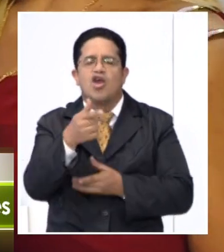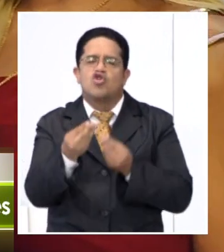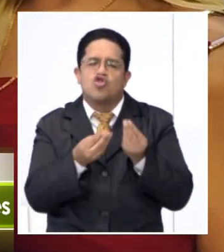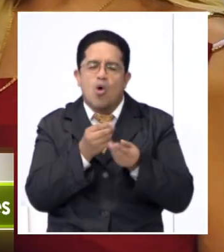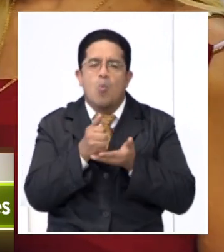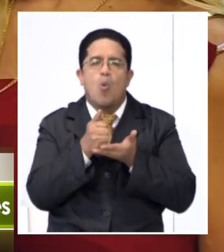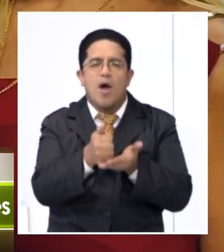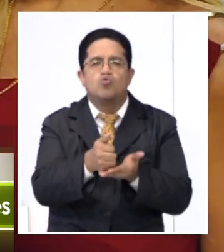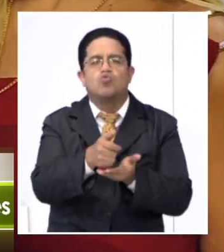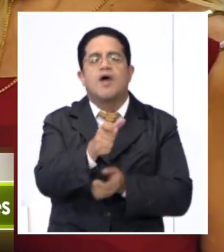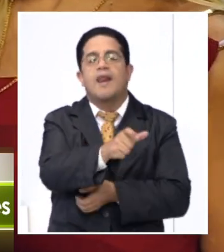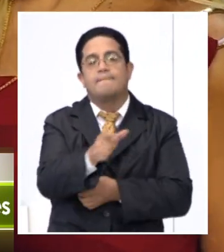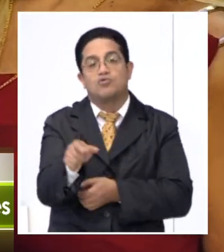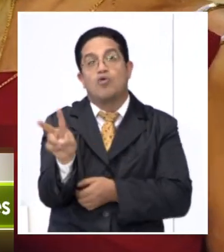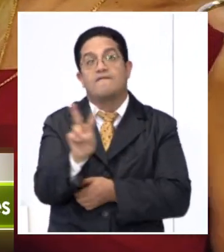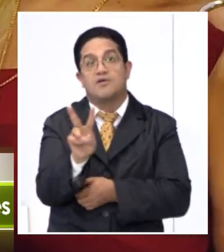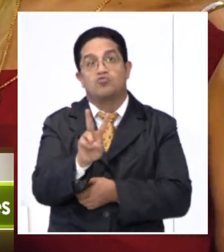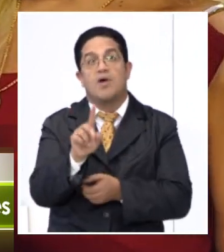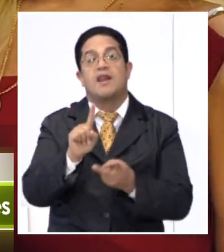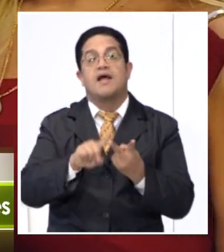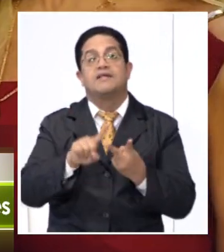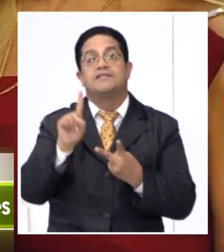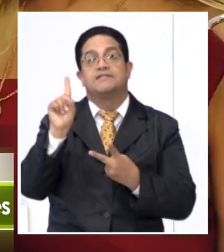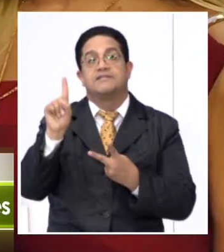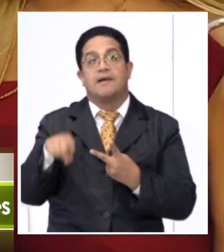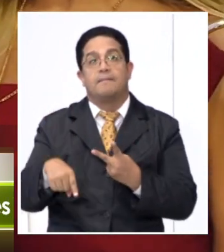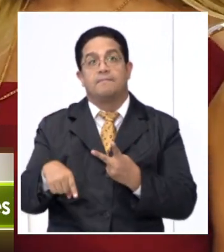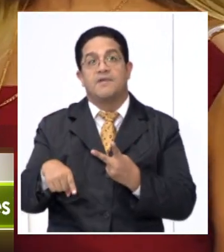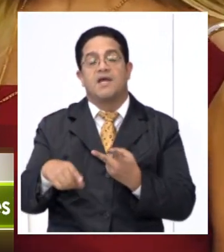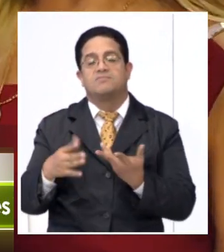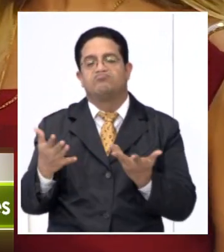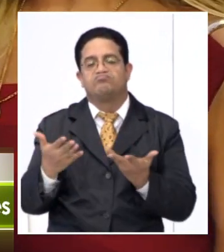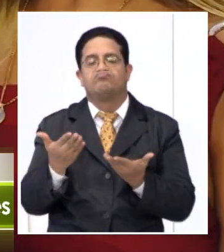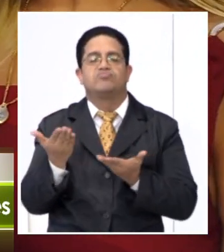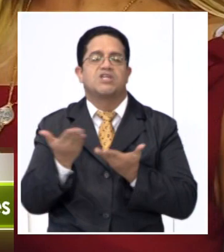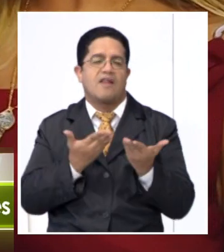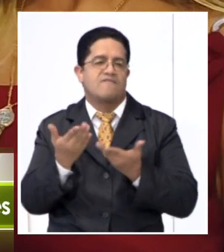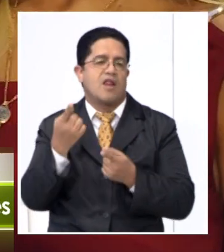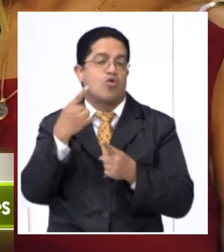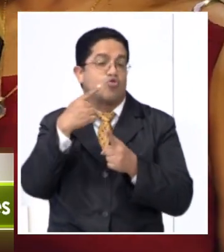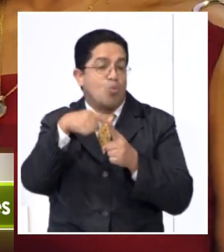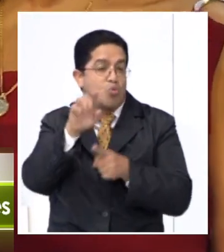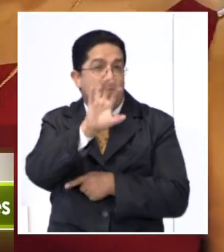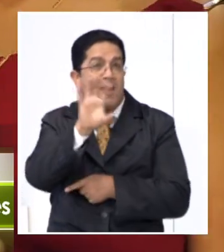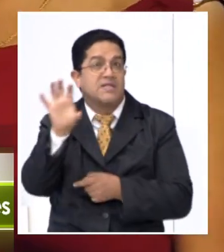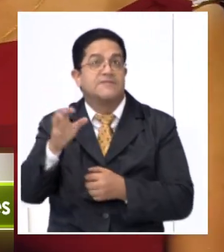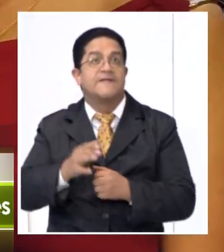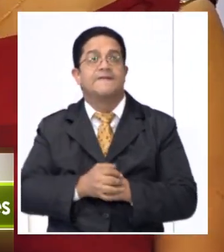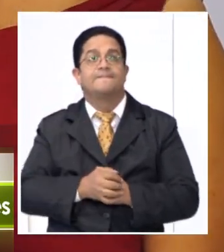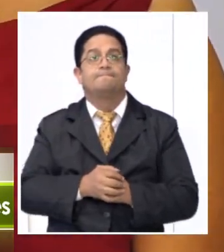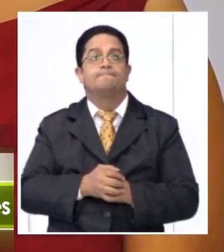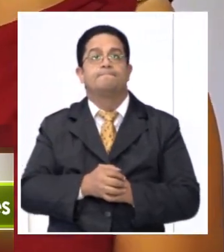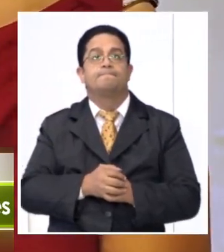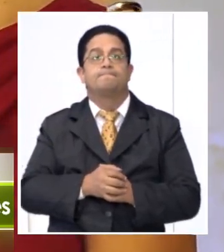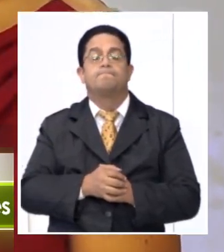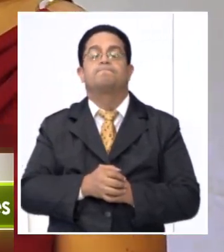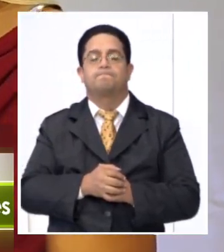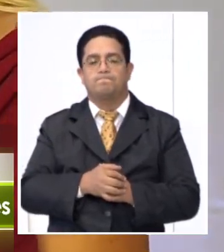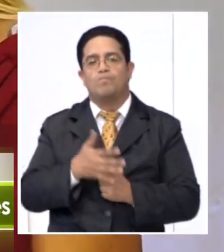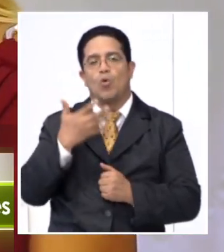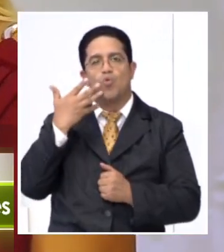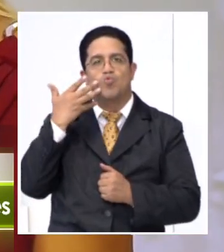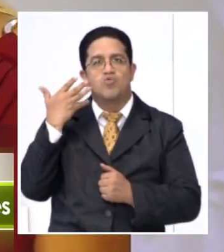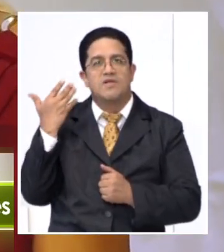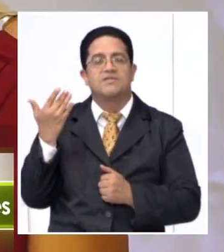ayudar a los venezolanos y también saber si se va a encontrar también prestando servicios fuera de nuestro país. Sí, orgullosamente logramos abrir